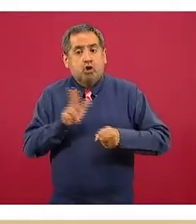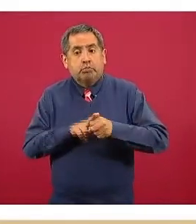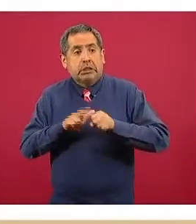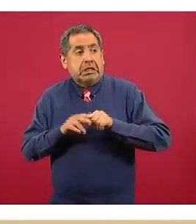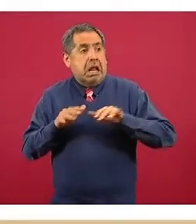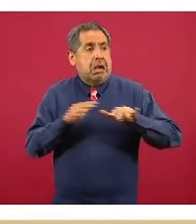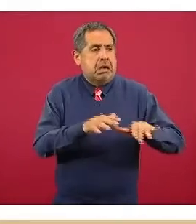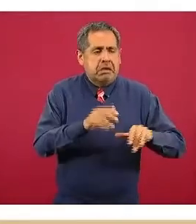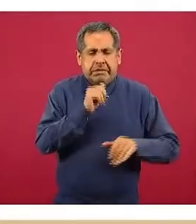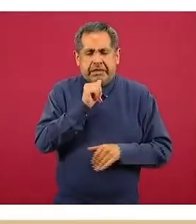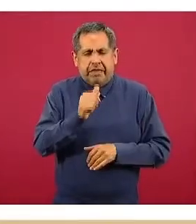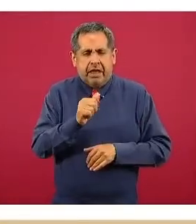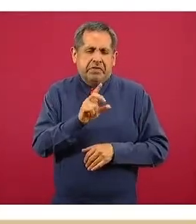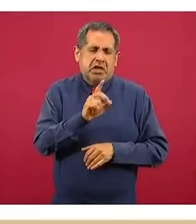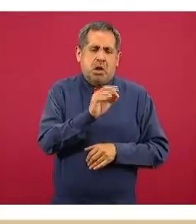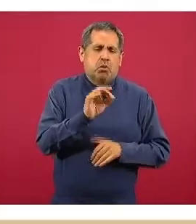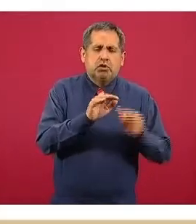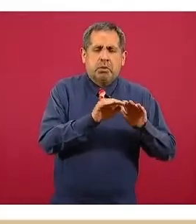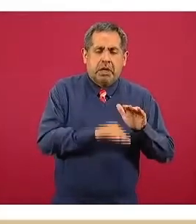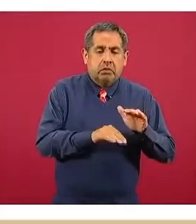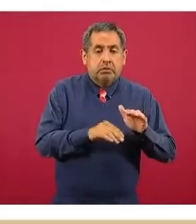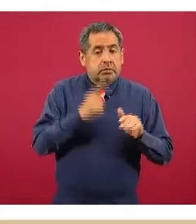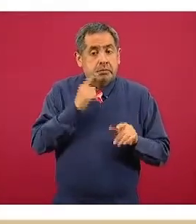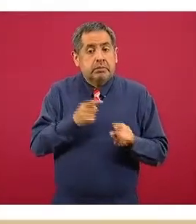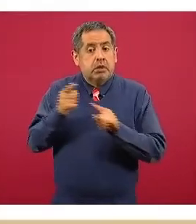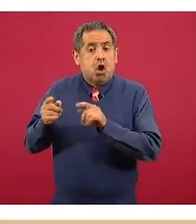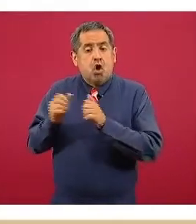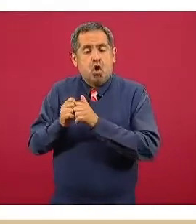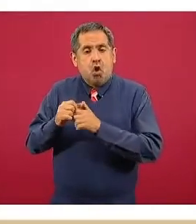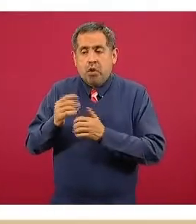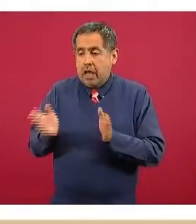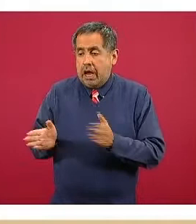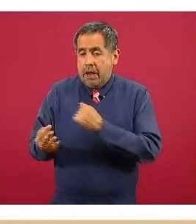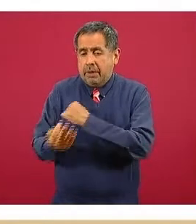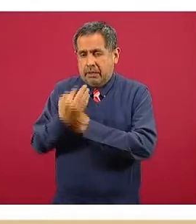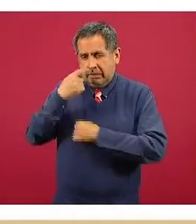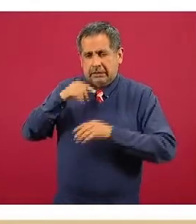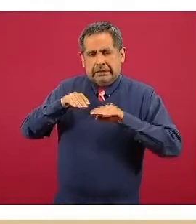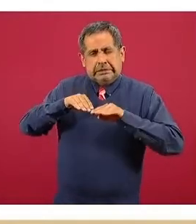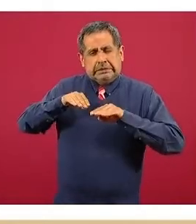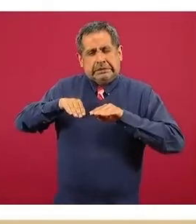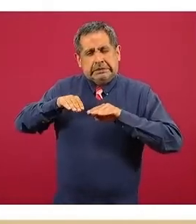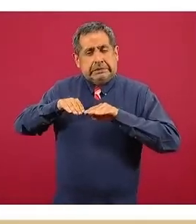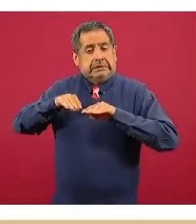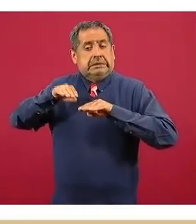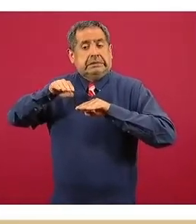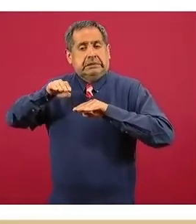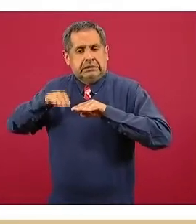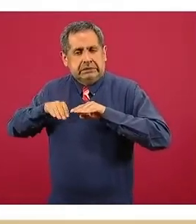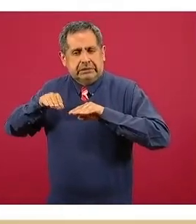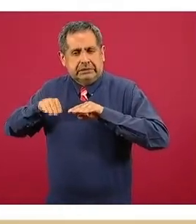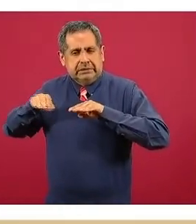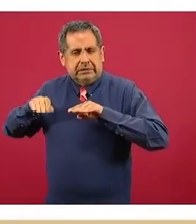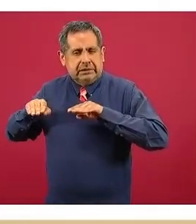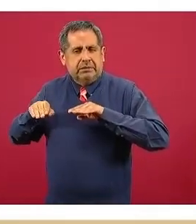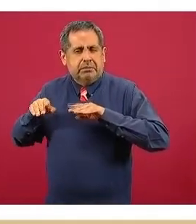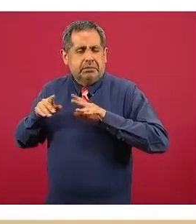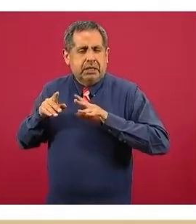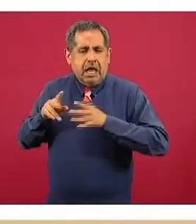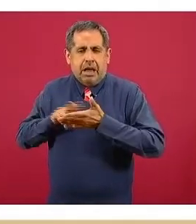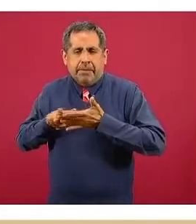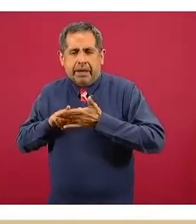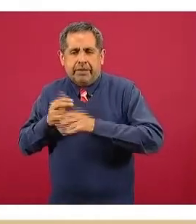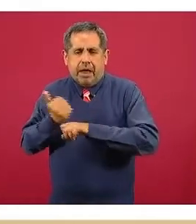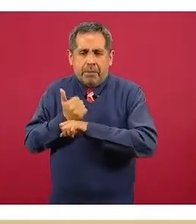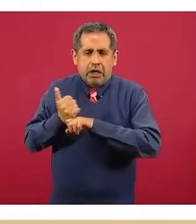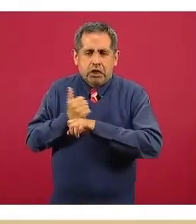el 30%, aunque vemos que en el caso de las camas con ventilador ha estado siempre en un borderline entre un verde y un